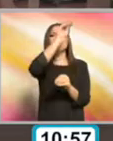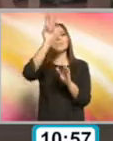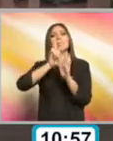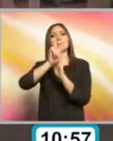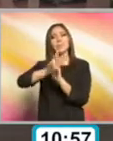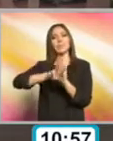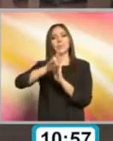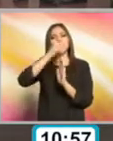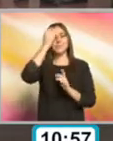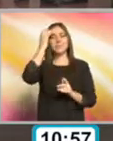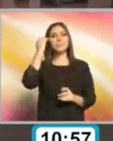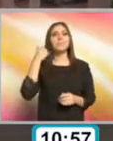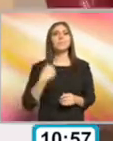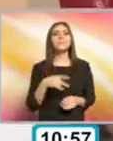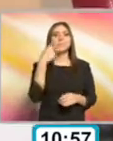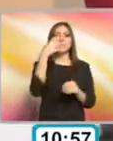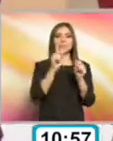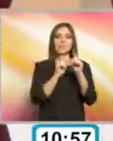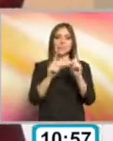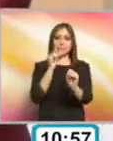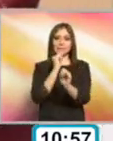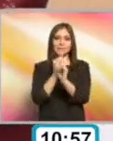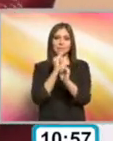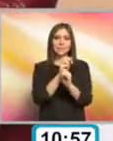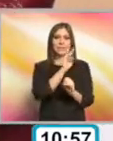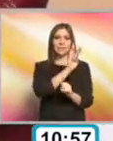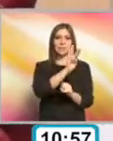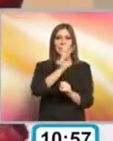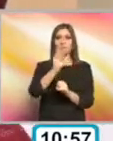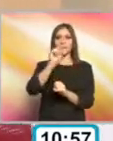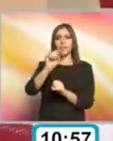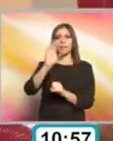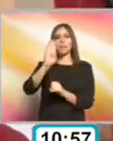lo que están lanzando. Claro que sí, nuestra página oficial es